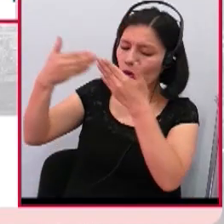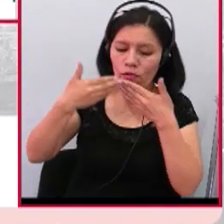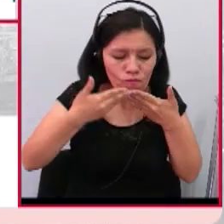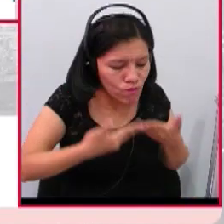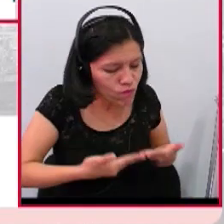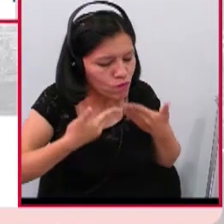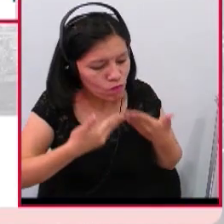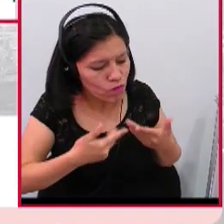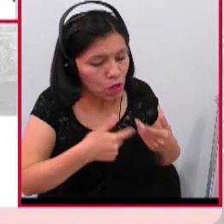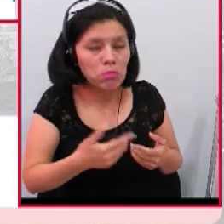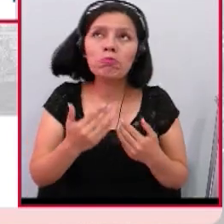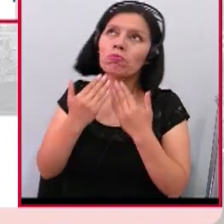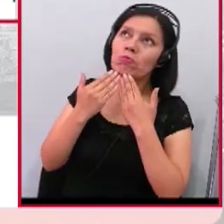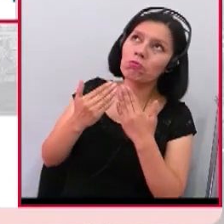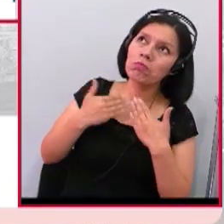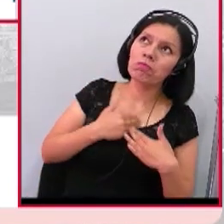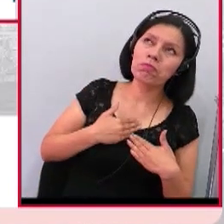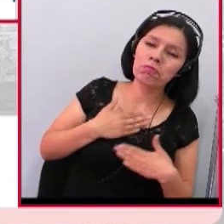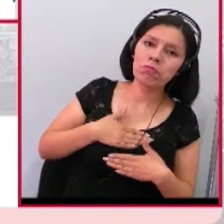eso, y acaba